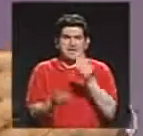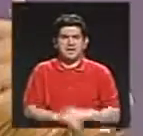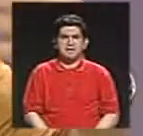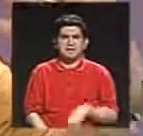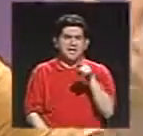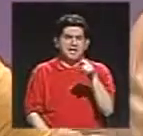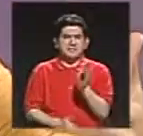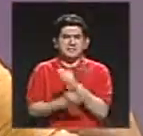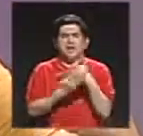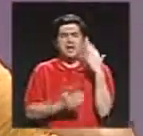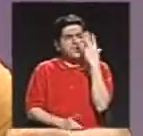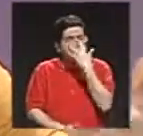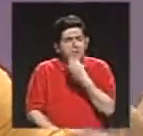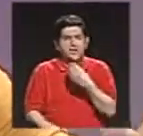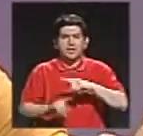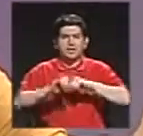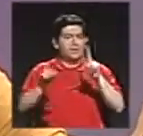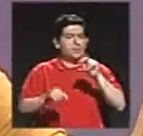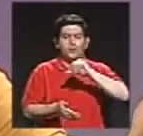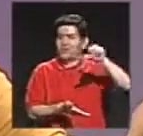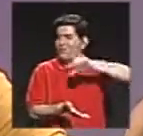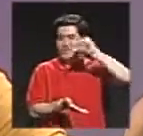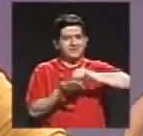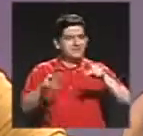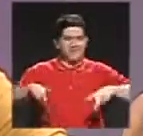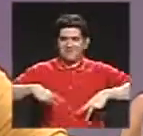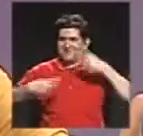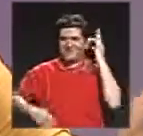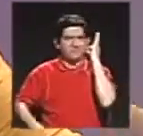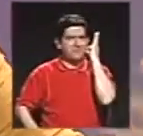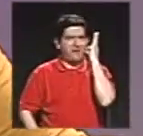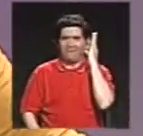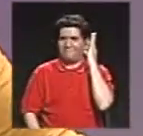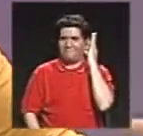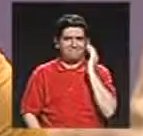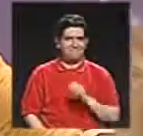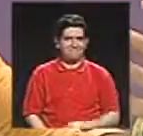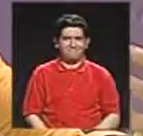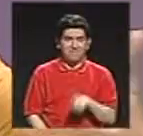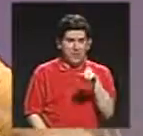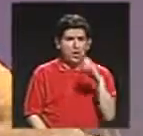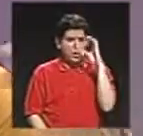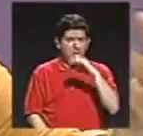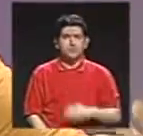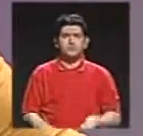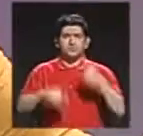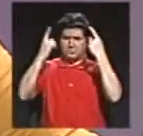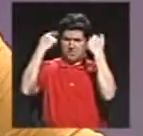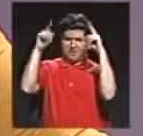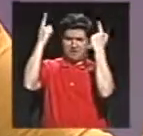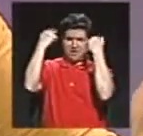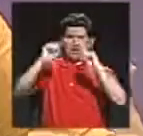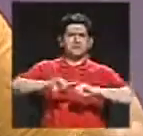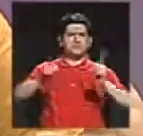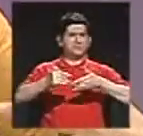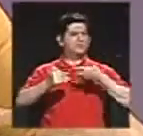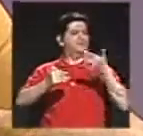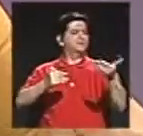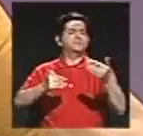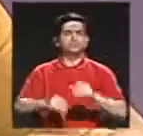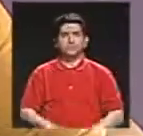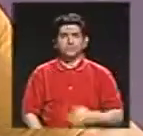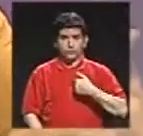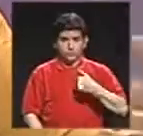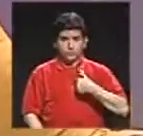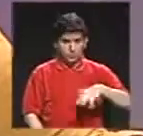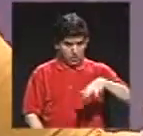convierte como en algo muy bonito pero no el centro de la vida de una mujer verdad que que ha buscado la realización en muchísimas otras cosas yo